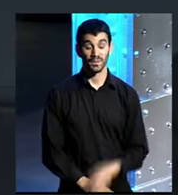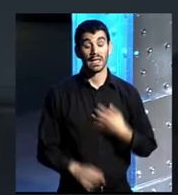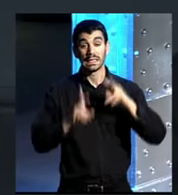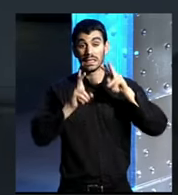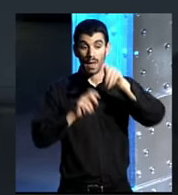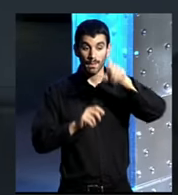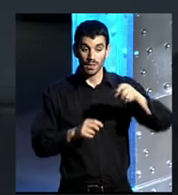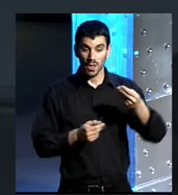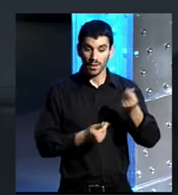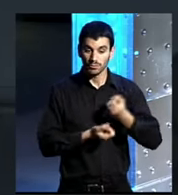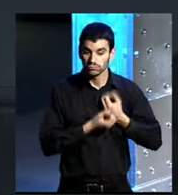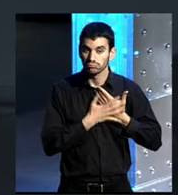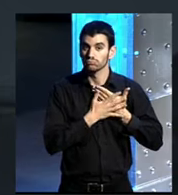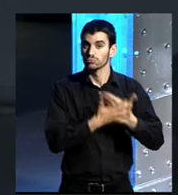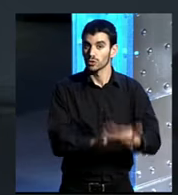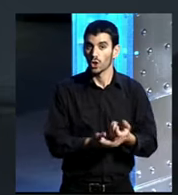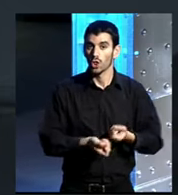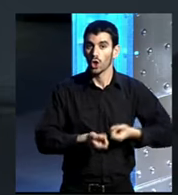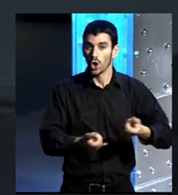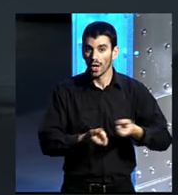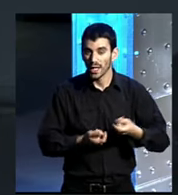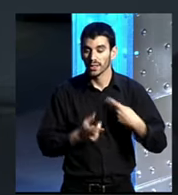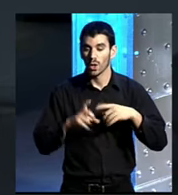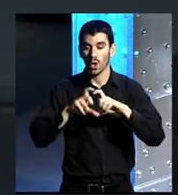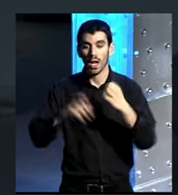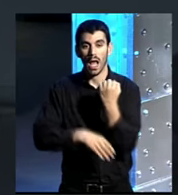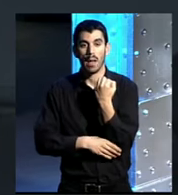y organizaciones de apoyo, pues los vemos como